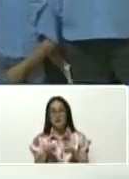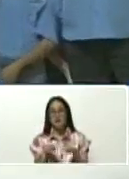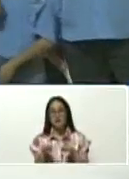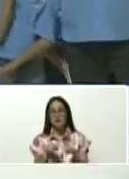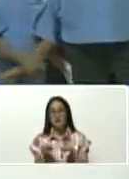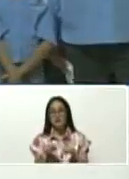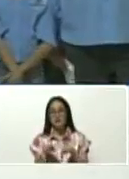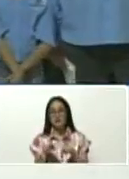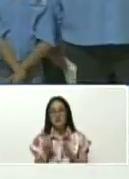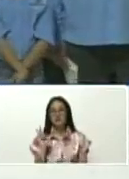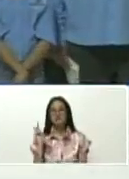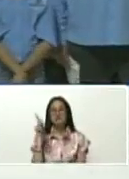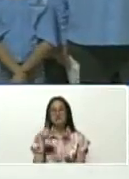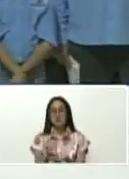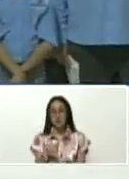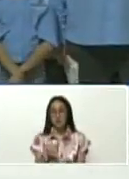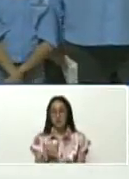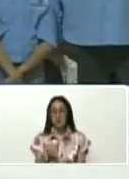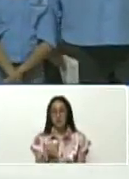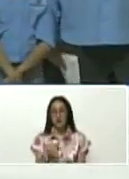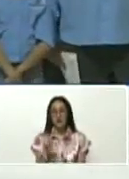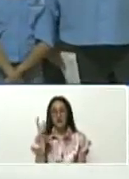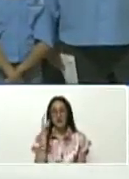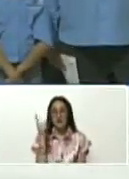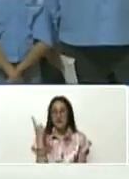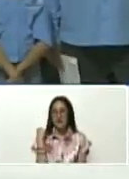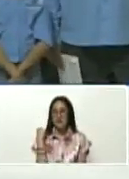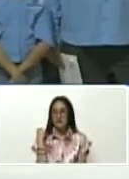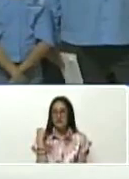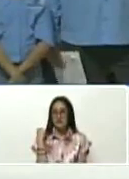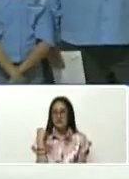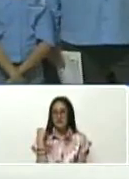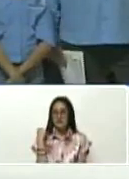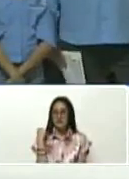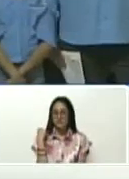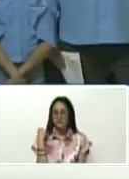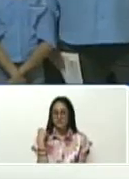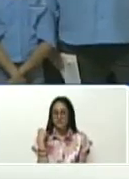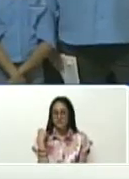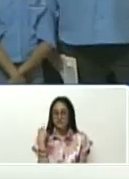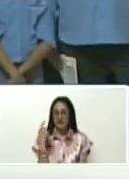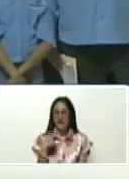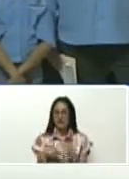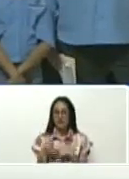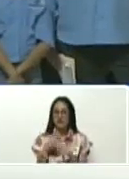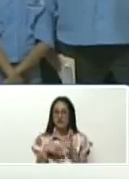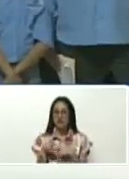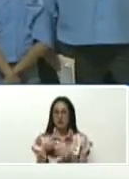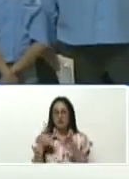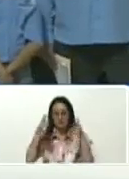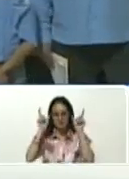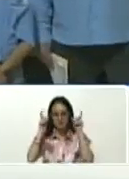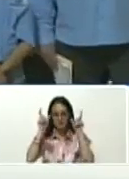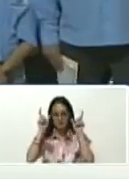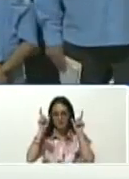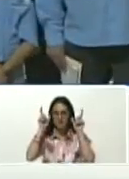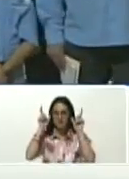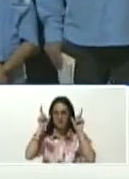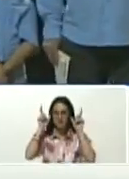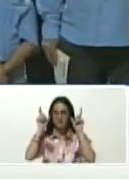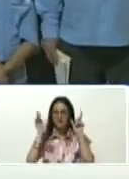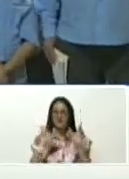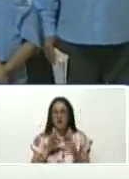Allá fue instalada el día de ayer en la Asociación de Ganaderos del